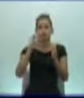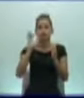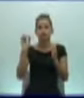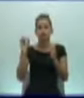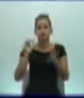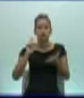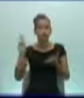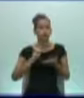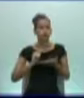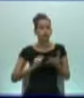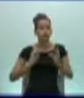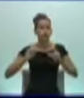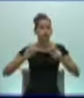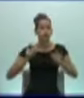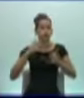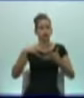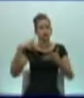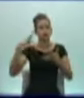favor.